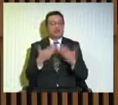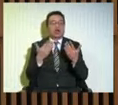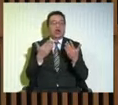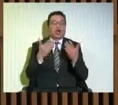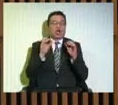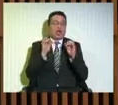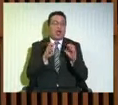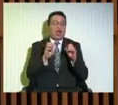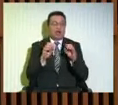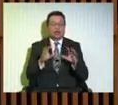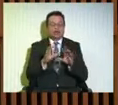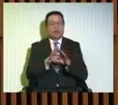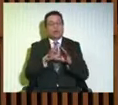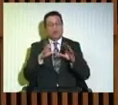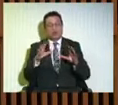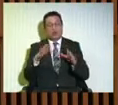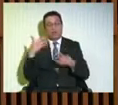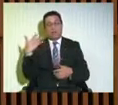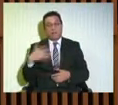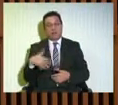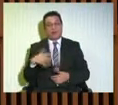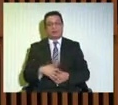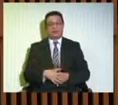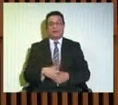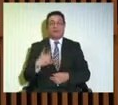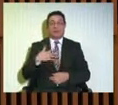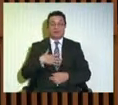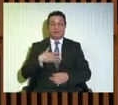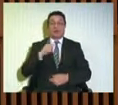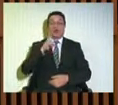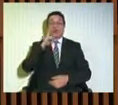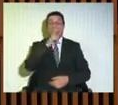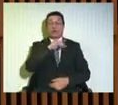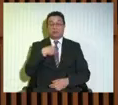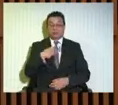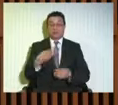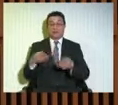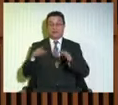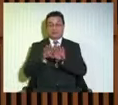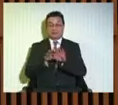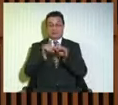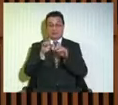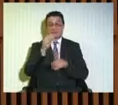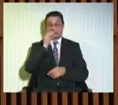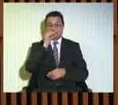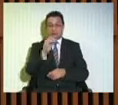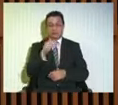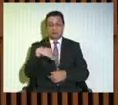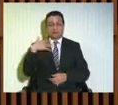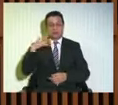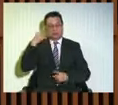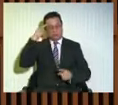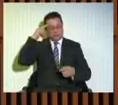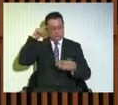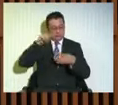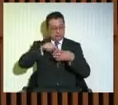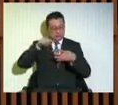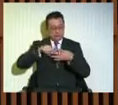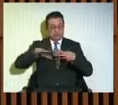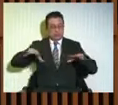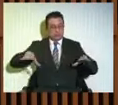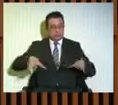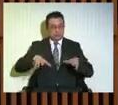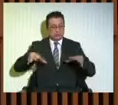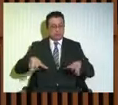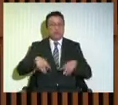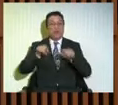educativo muy importante. Quiero cerrar con esto de marcar nuestros énfasis. decir